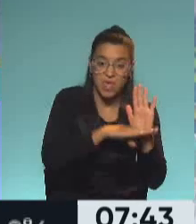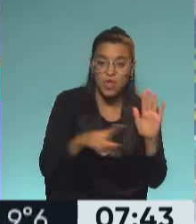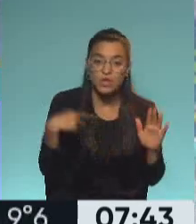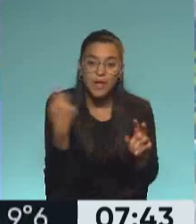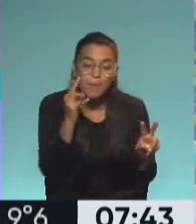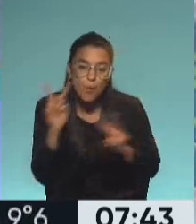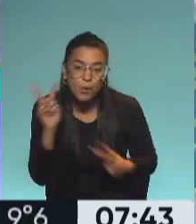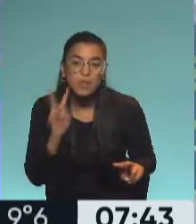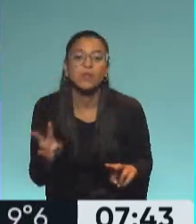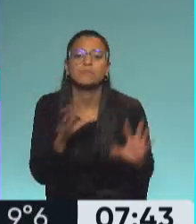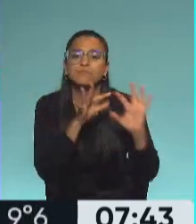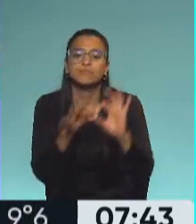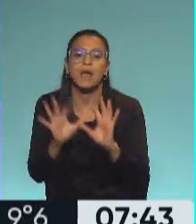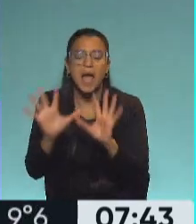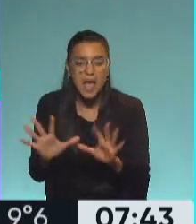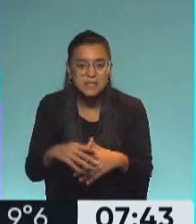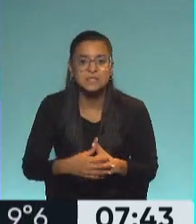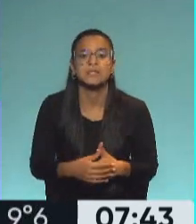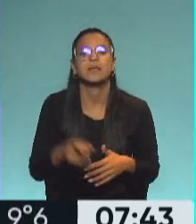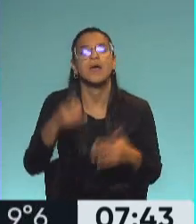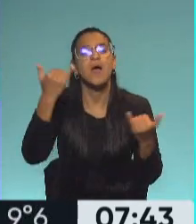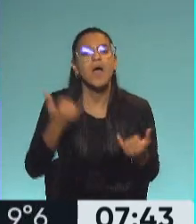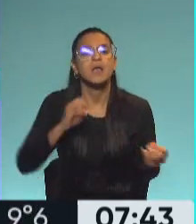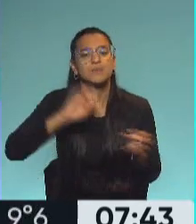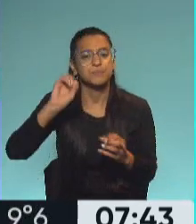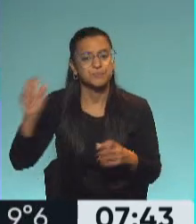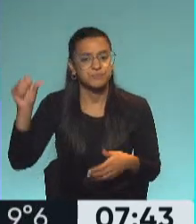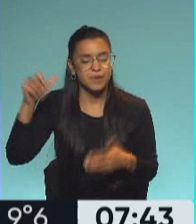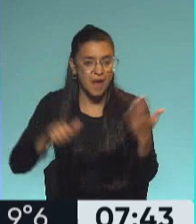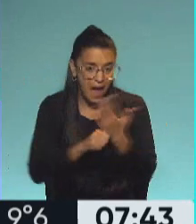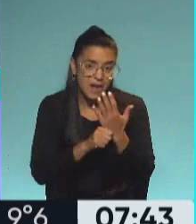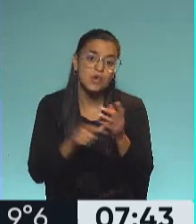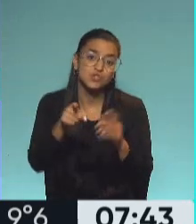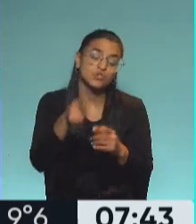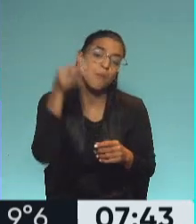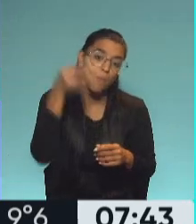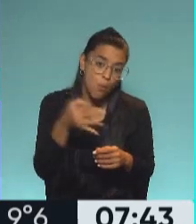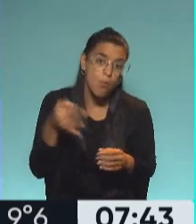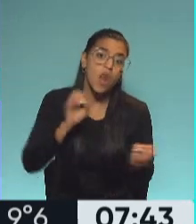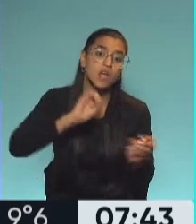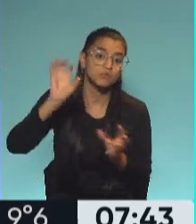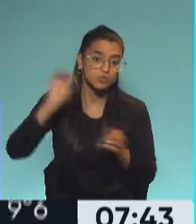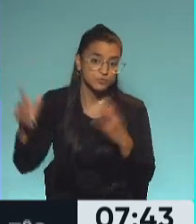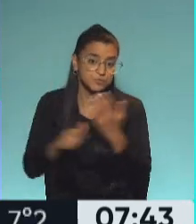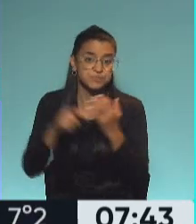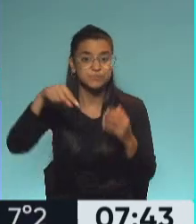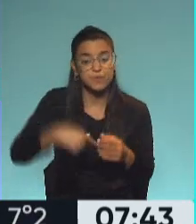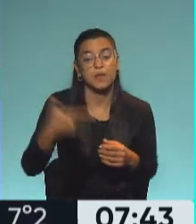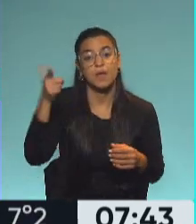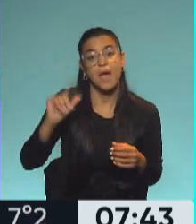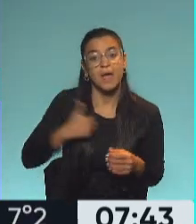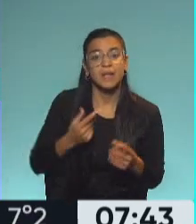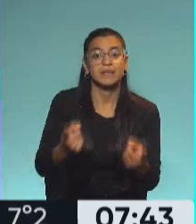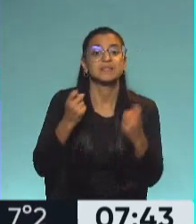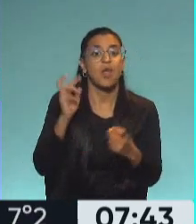viendo tienen que ver con eso. Digo, hay un boom exportador de carne, lo cual es buenísimo que eso ocurra en un país que siempre